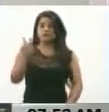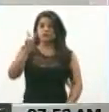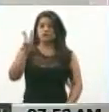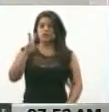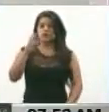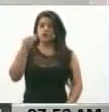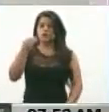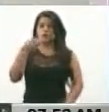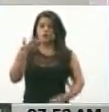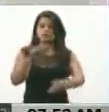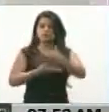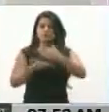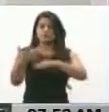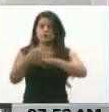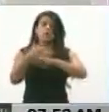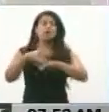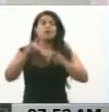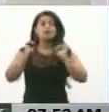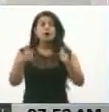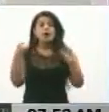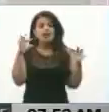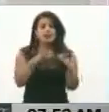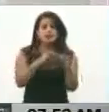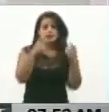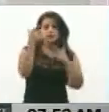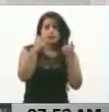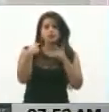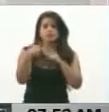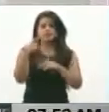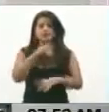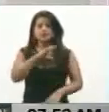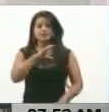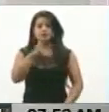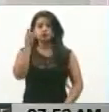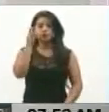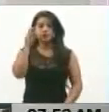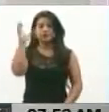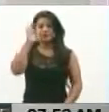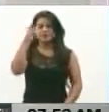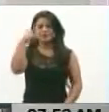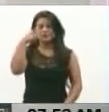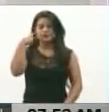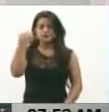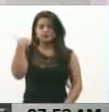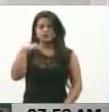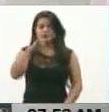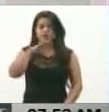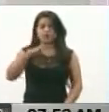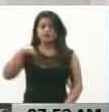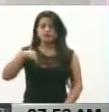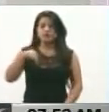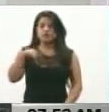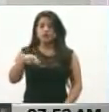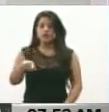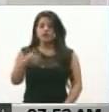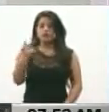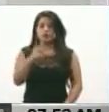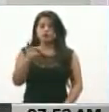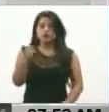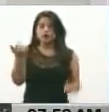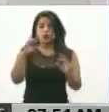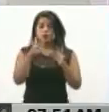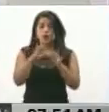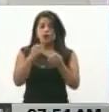principio comenzó esa alianza estratégica entre Hugo Chávez y Cristina Fernández de Kirchner, pero que hoy en día afortunadamente se están haciendo en nuestro país